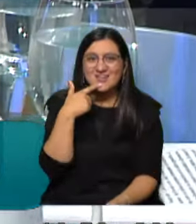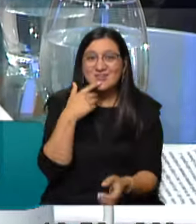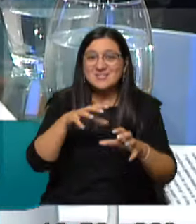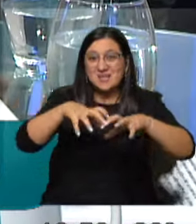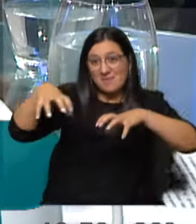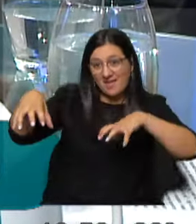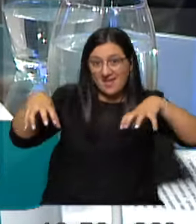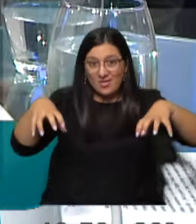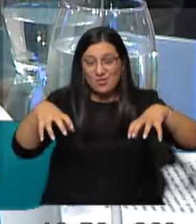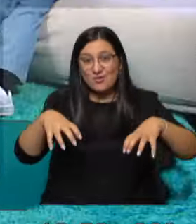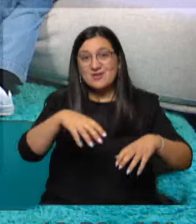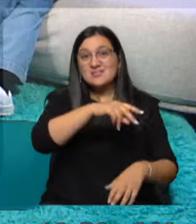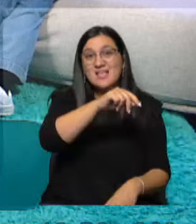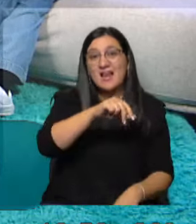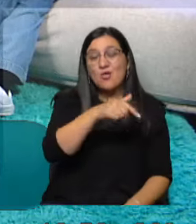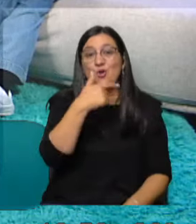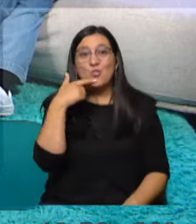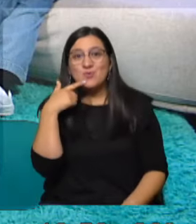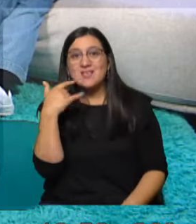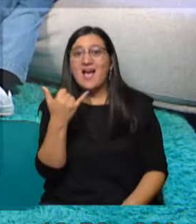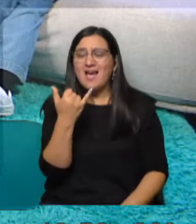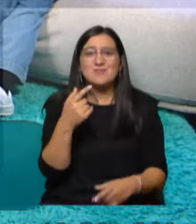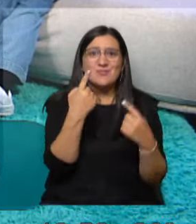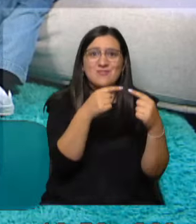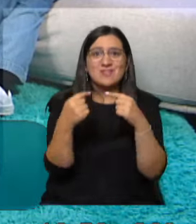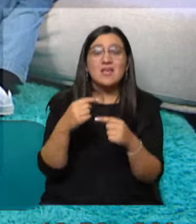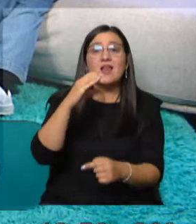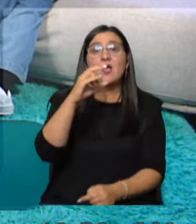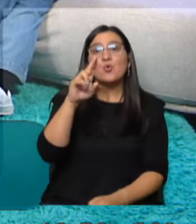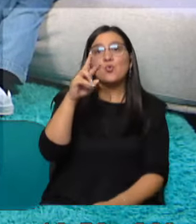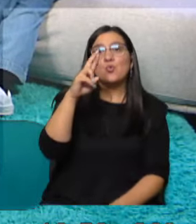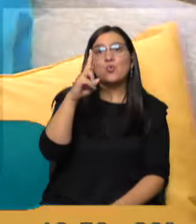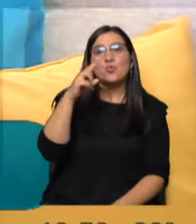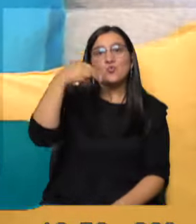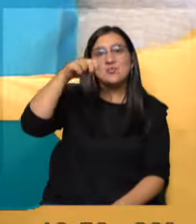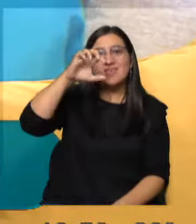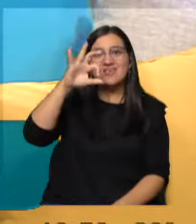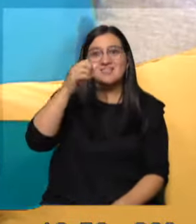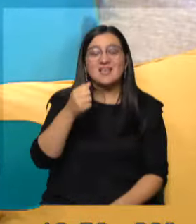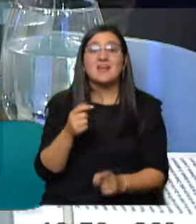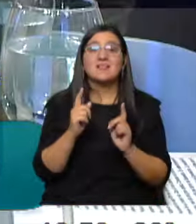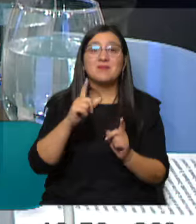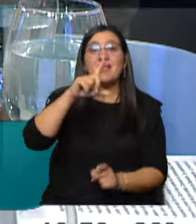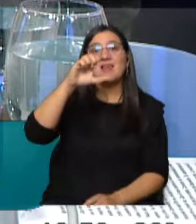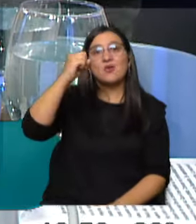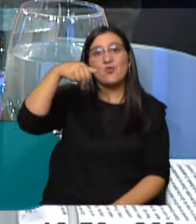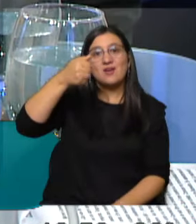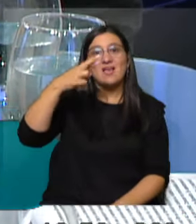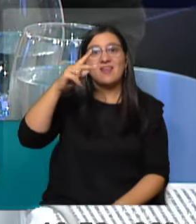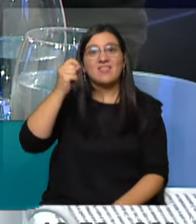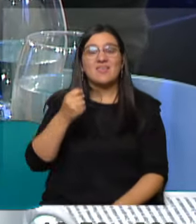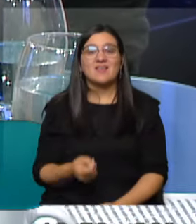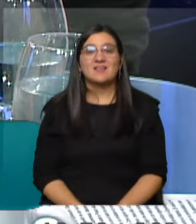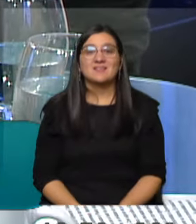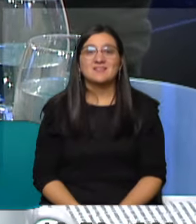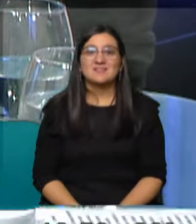ven los salados de lo dulce, como corresponde. Claro. Ay, hay cuernitos. A los de la coruñesa que llegaron en tiempo y forma. Ah. Y a la Leonarda también. Mirá. Muchas gracias.